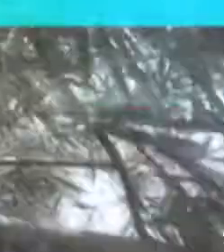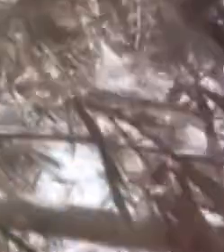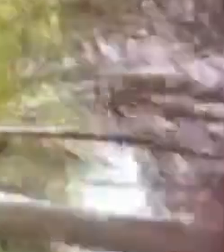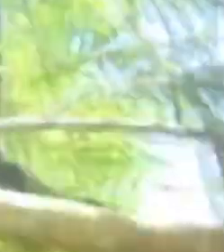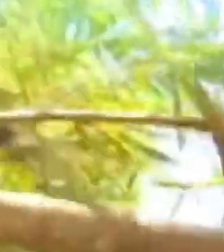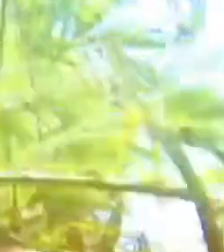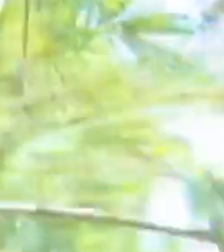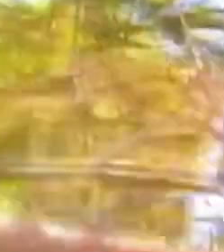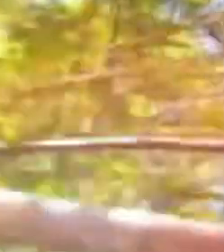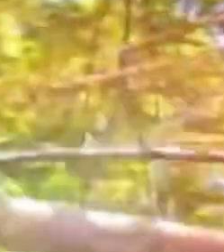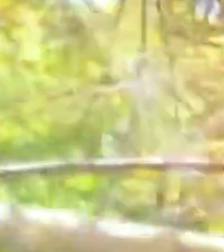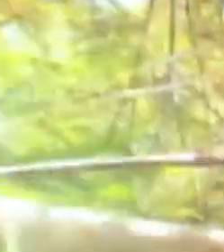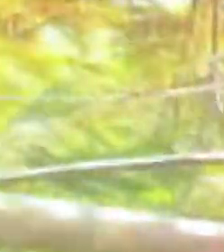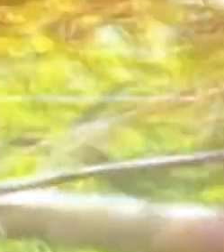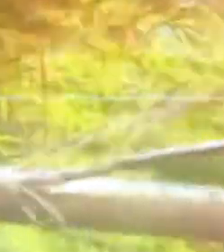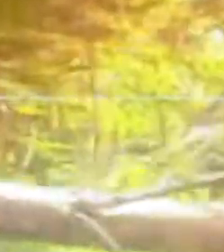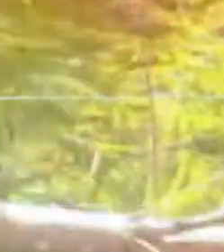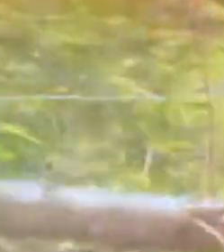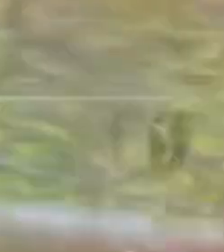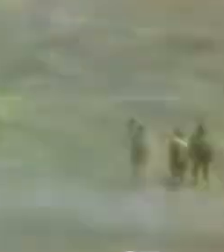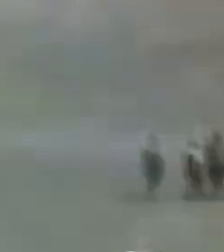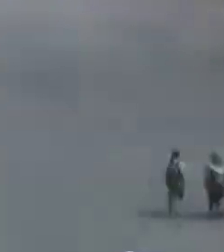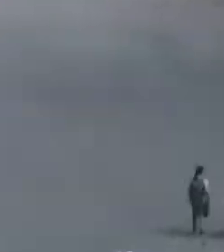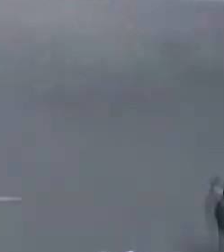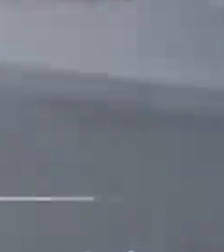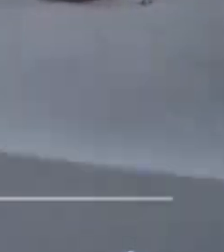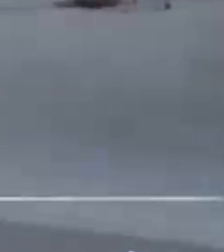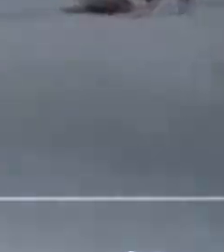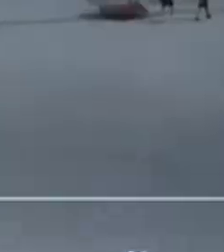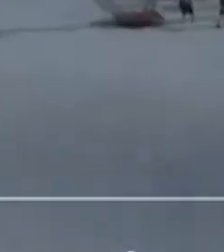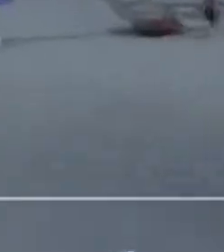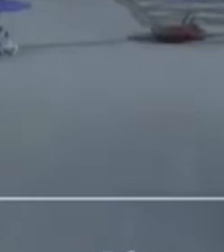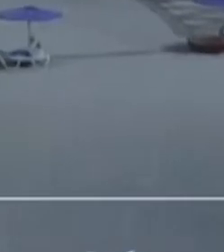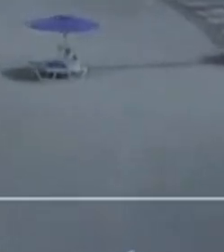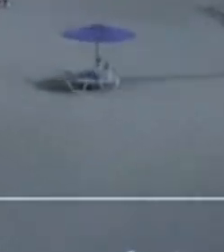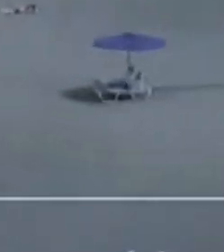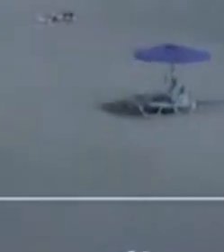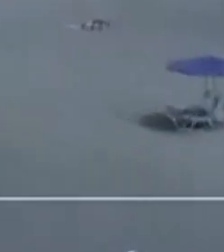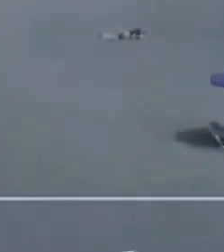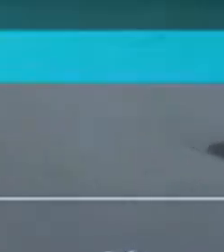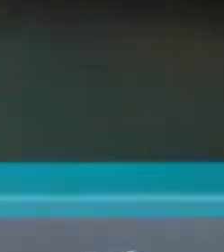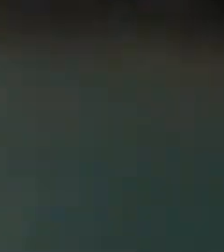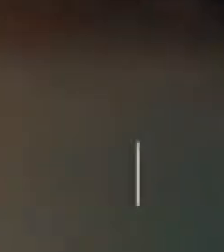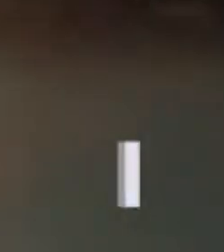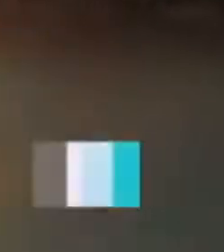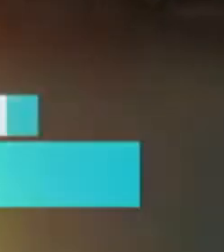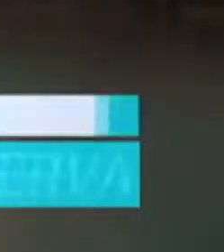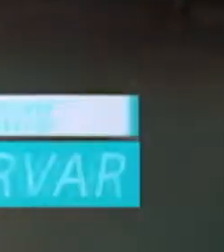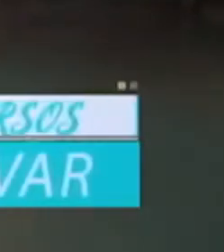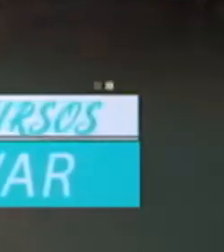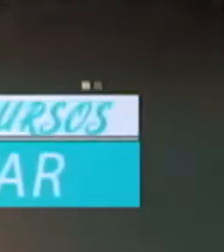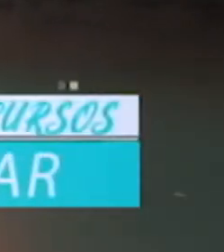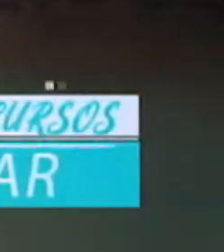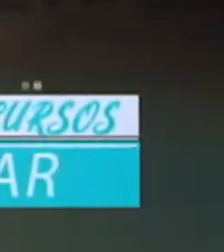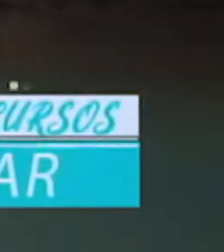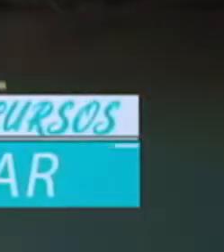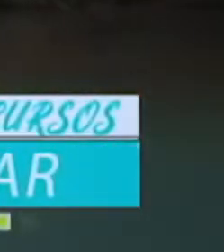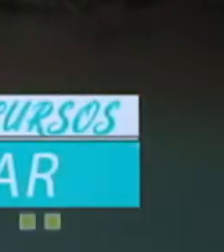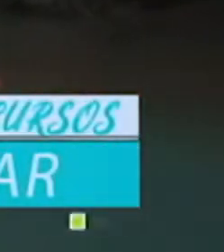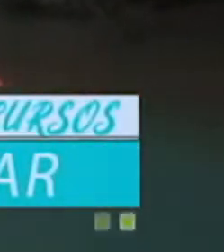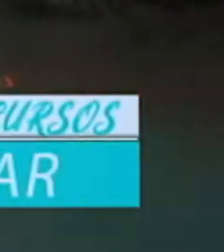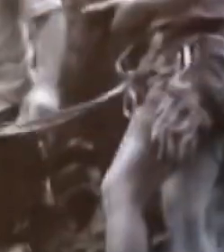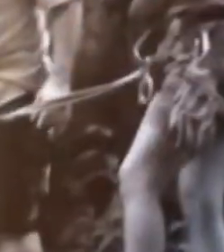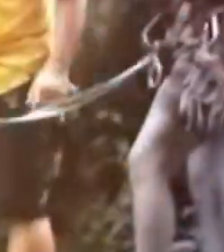hacia nuestra biodiversidad. Le hemos demostrado al mundo que cooperando podemos preservar nuestros